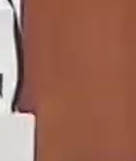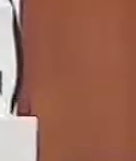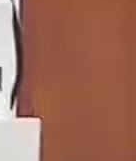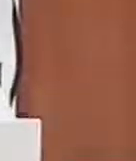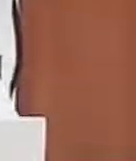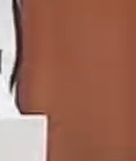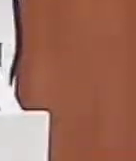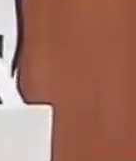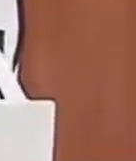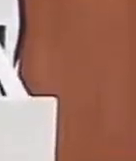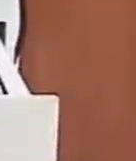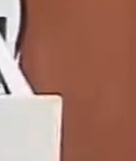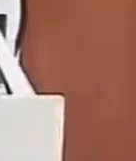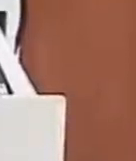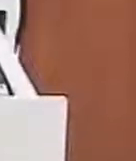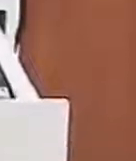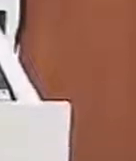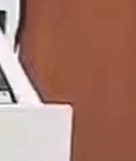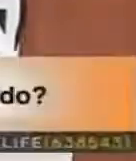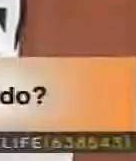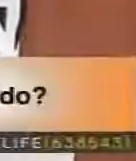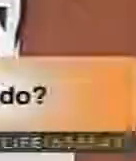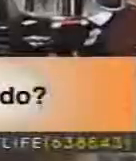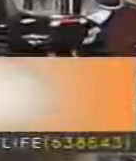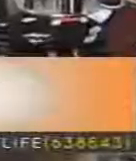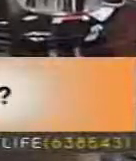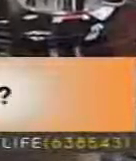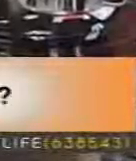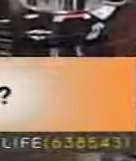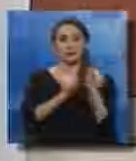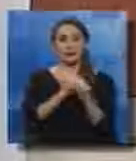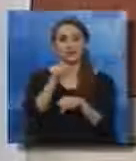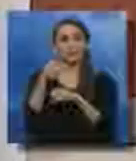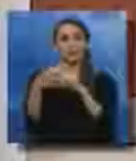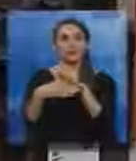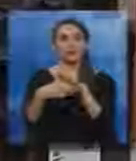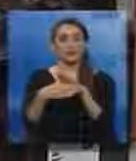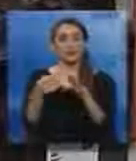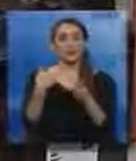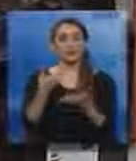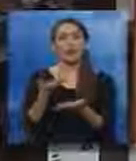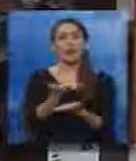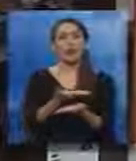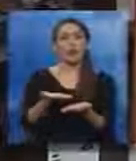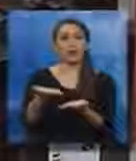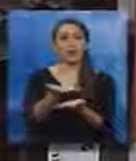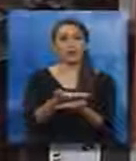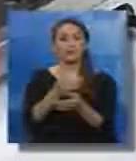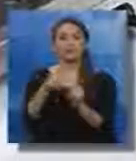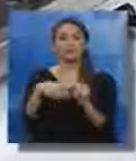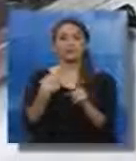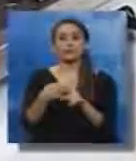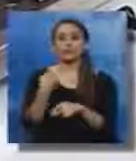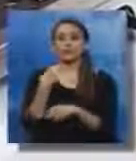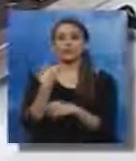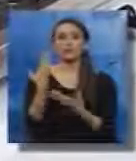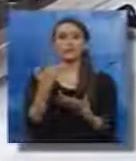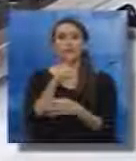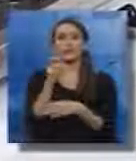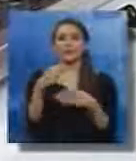Ya se encuentran en el país para ser comercializados 130.000 kits de inducción, con lo que el gobierno inicia la venta de cocinas importadas. Las